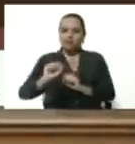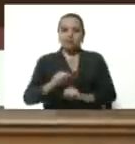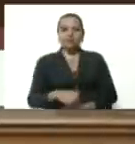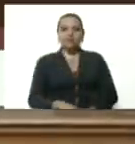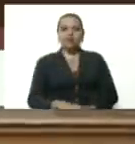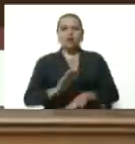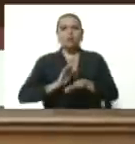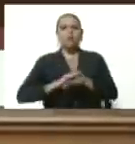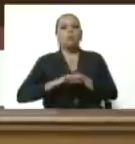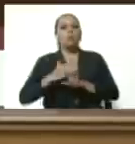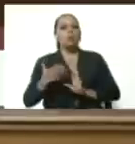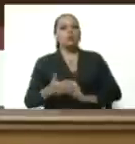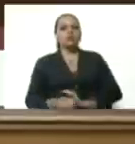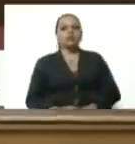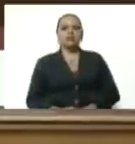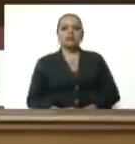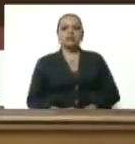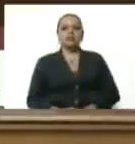Porque